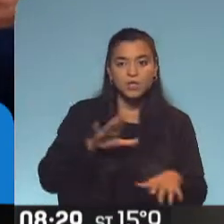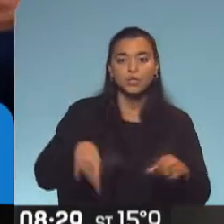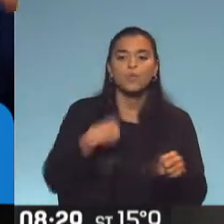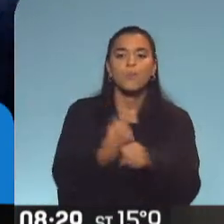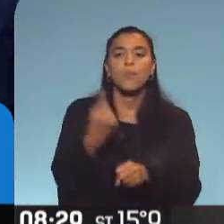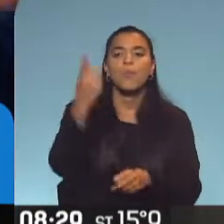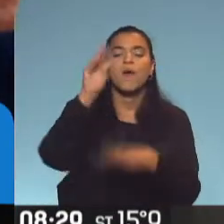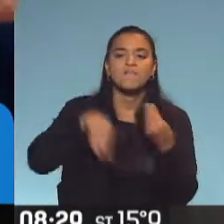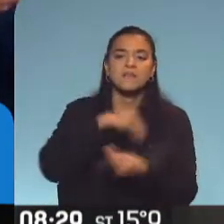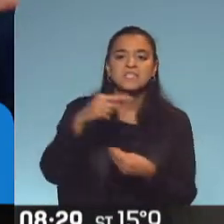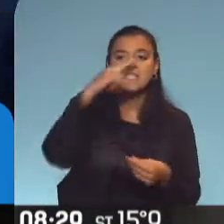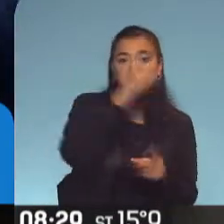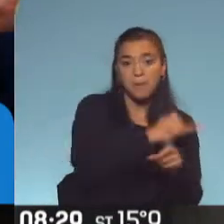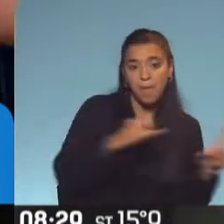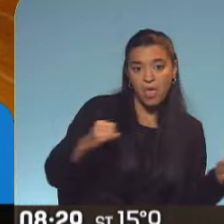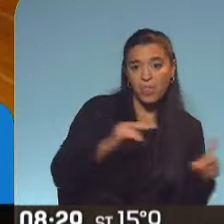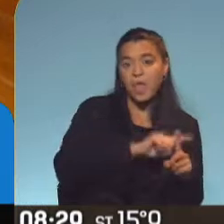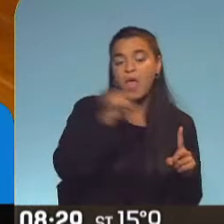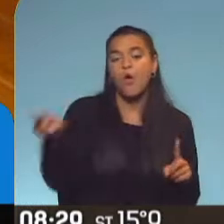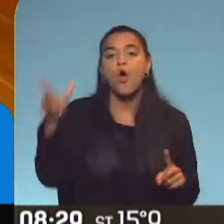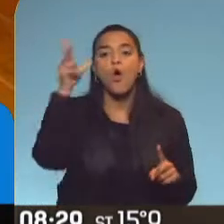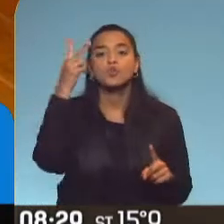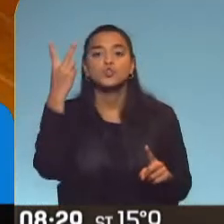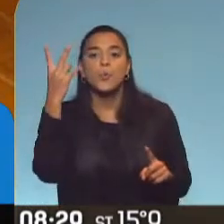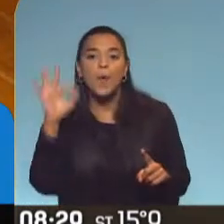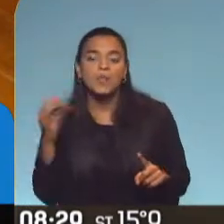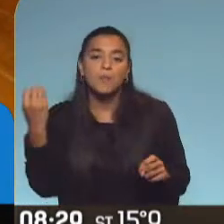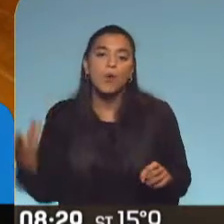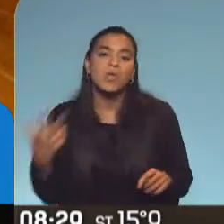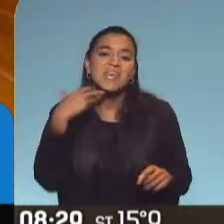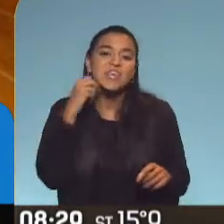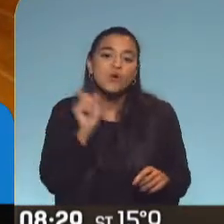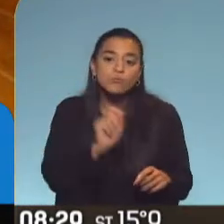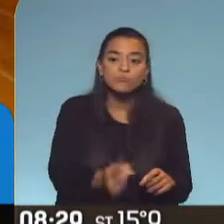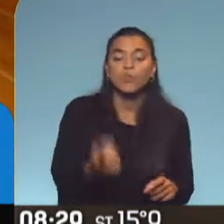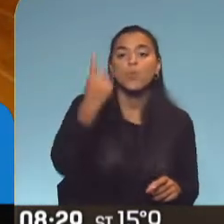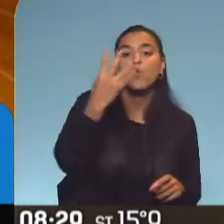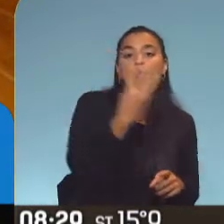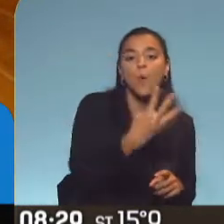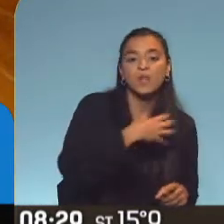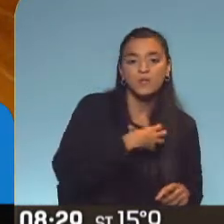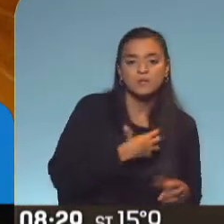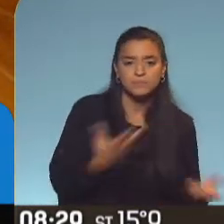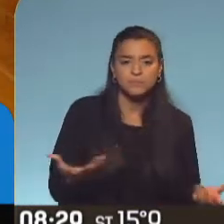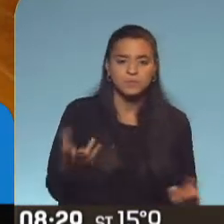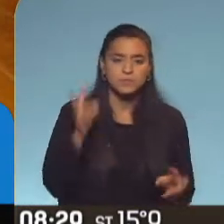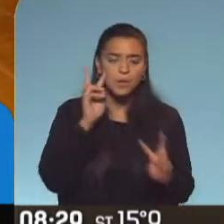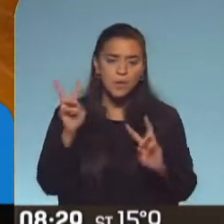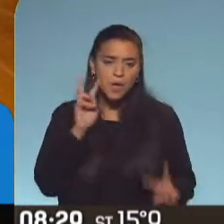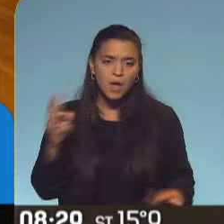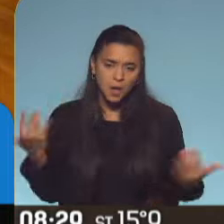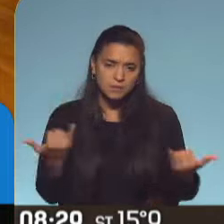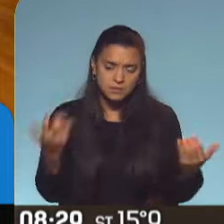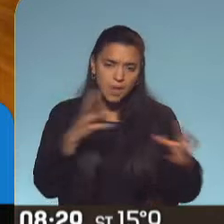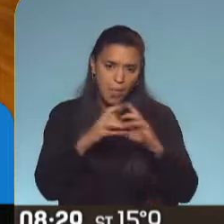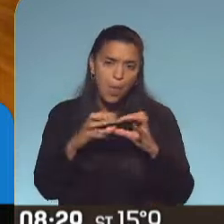puede ir una familia 7:30 y 8:20 porque uno de sus hijos está En cuarto grado... ¿Se están contemplando porque se